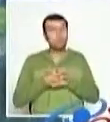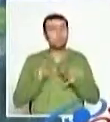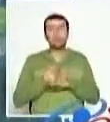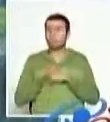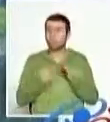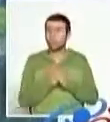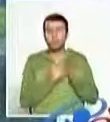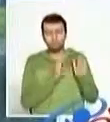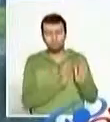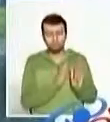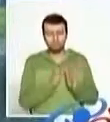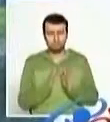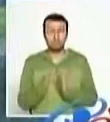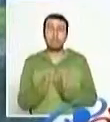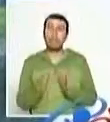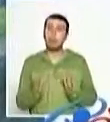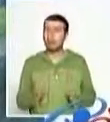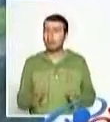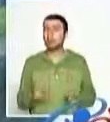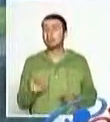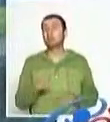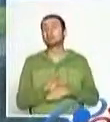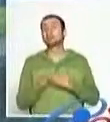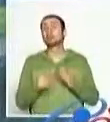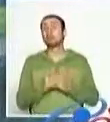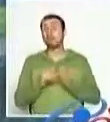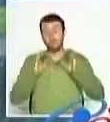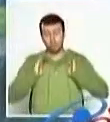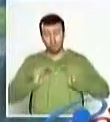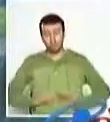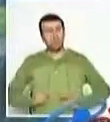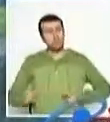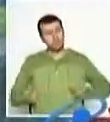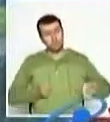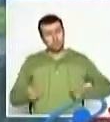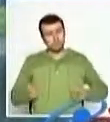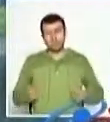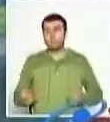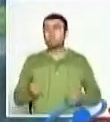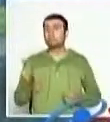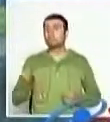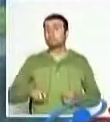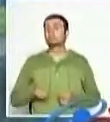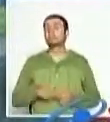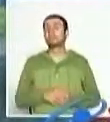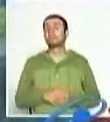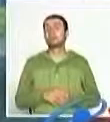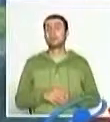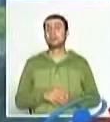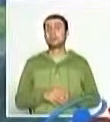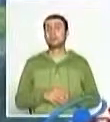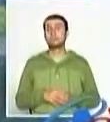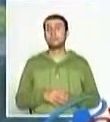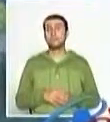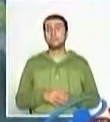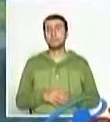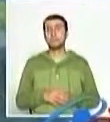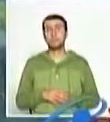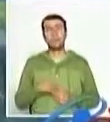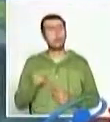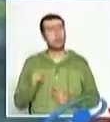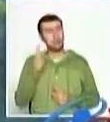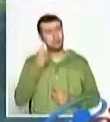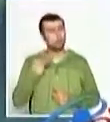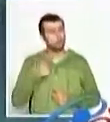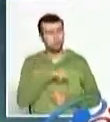igual en todo el organismo, y hay que tratarlo por eso integralmente. Una de las cosas que tenemos que